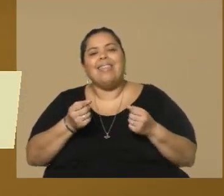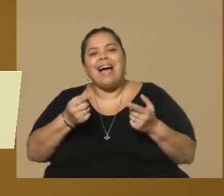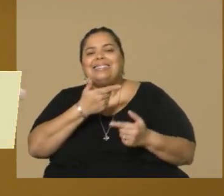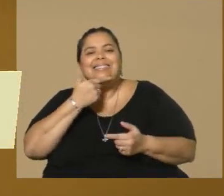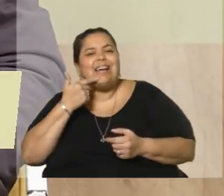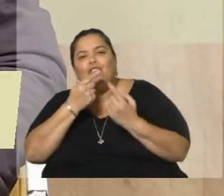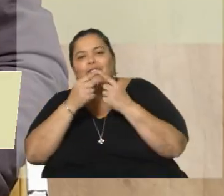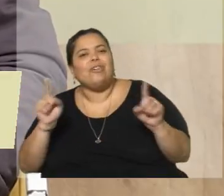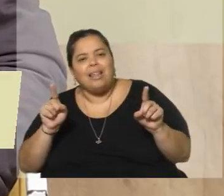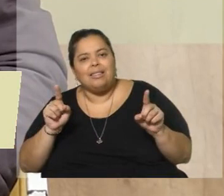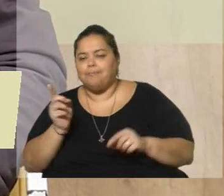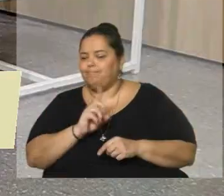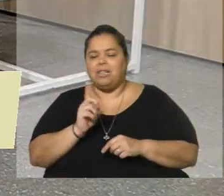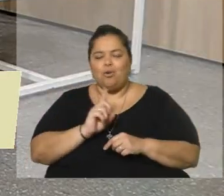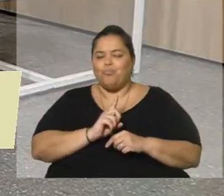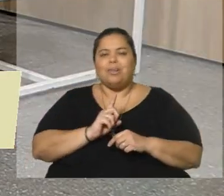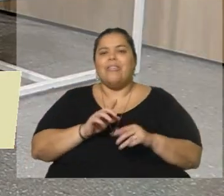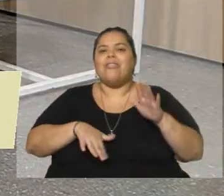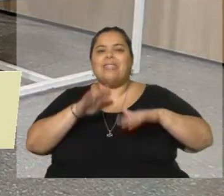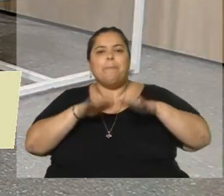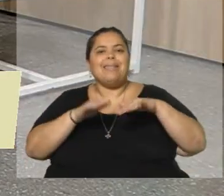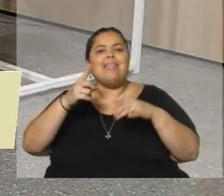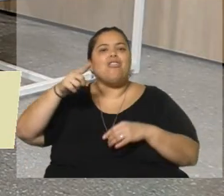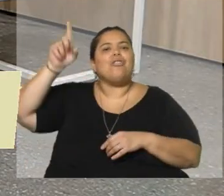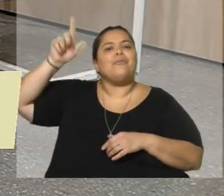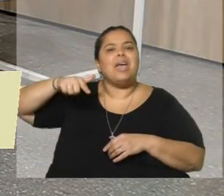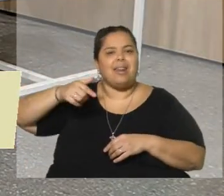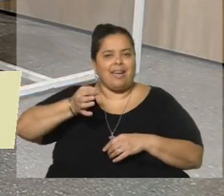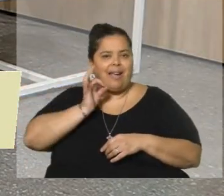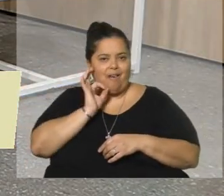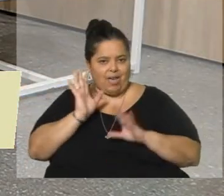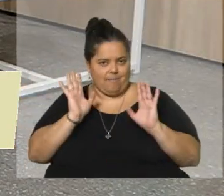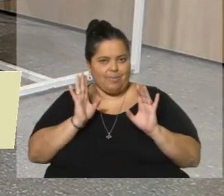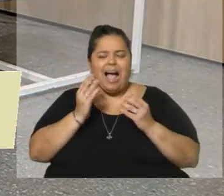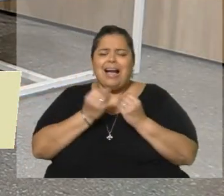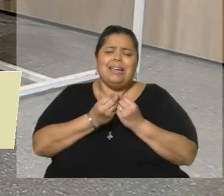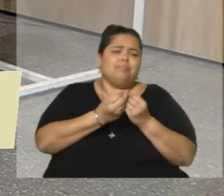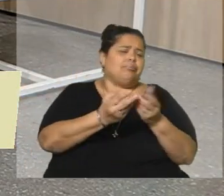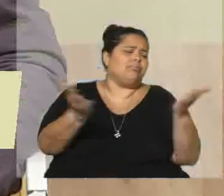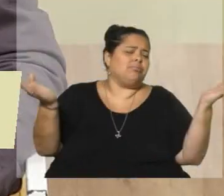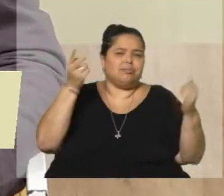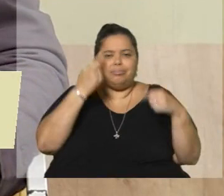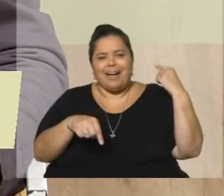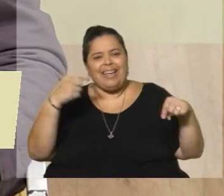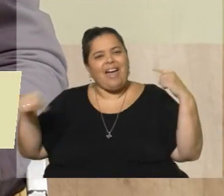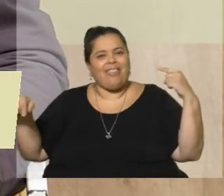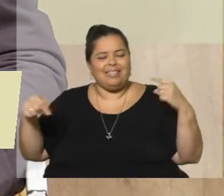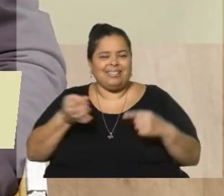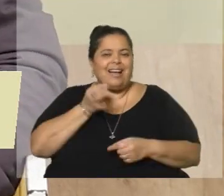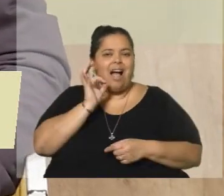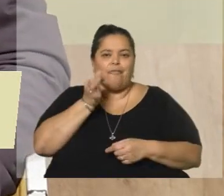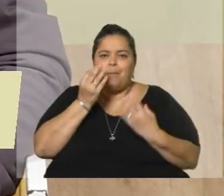quemado más no depende el origen lo que tiene que hay un montón de variedades de café y cada café